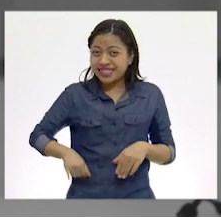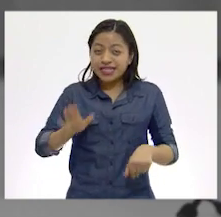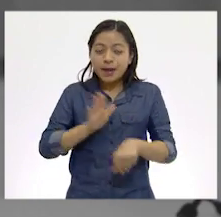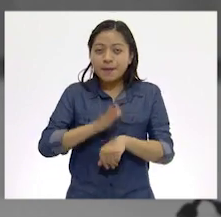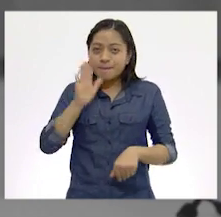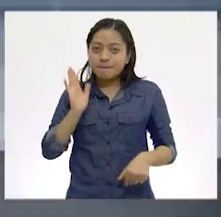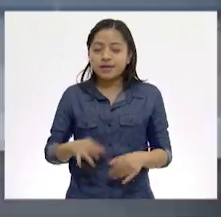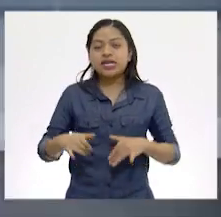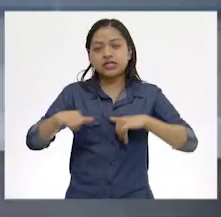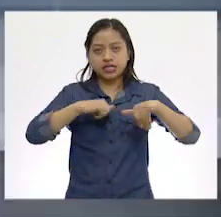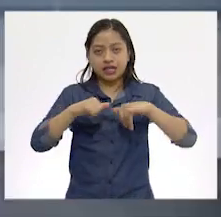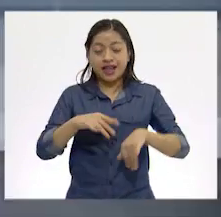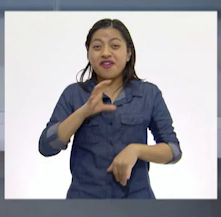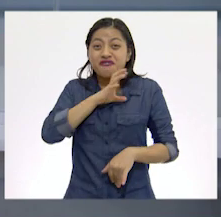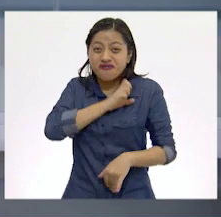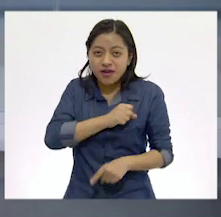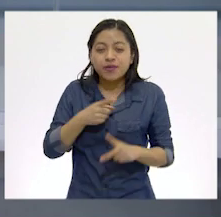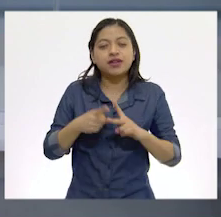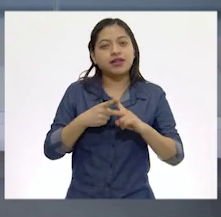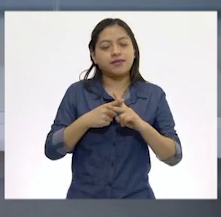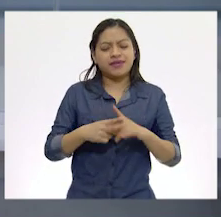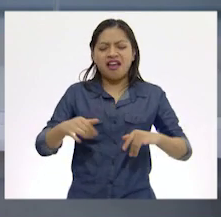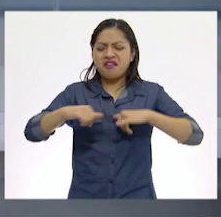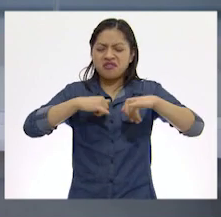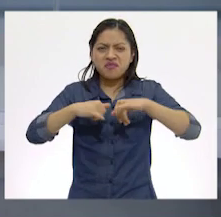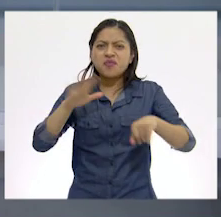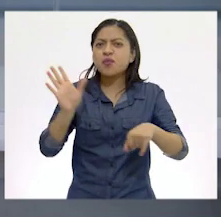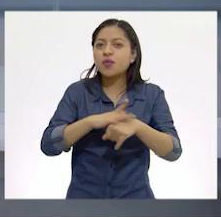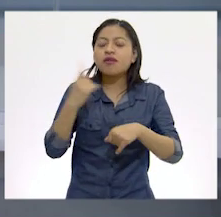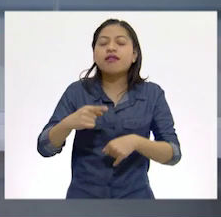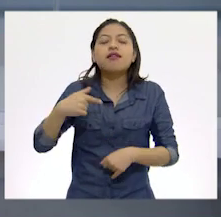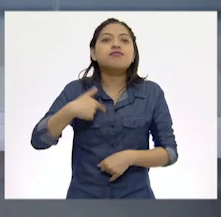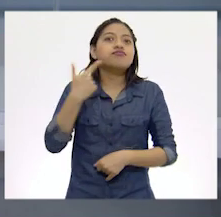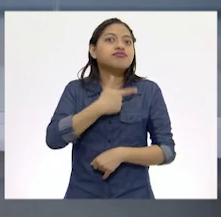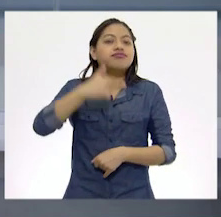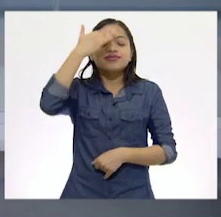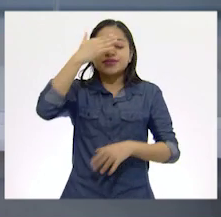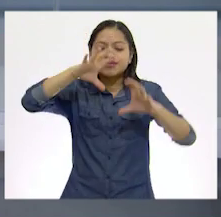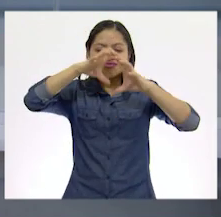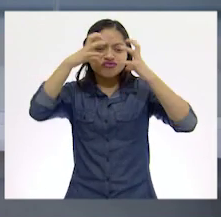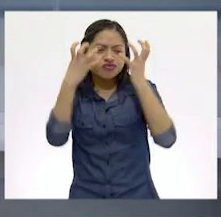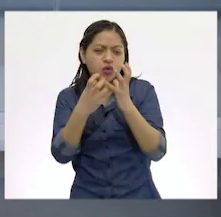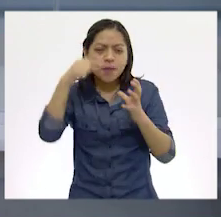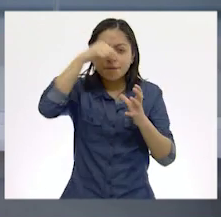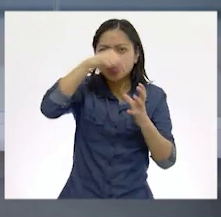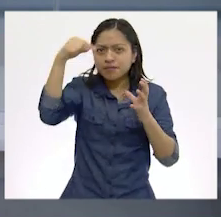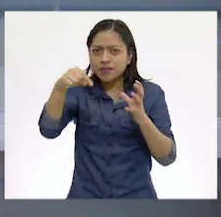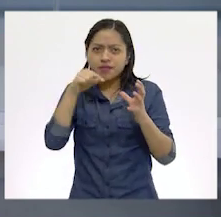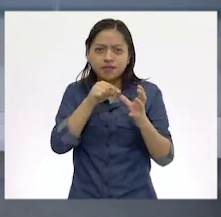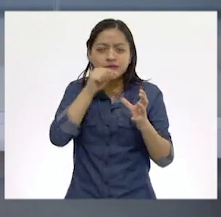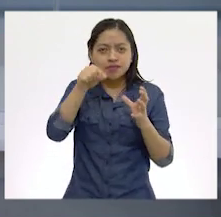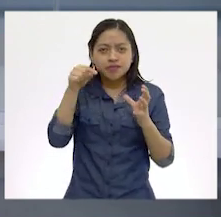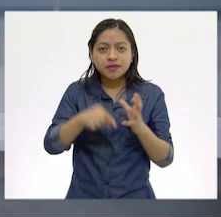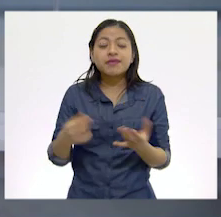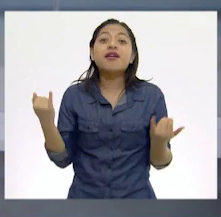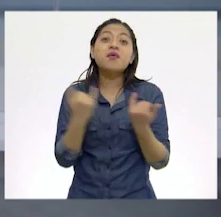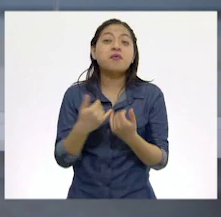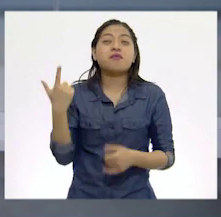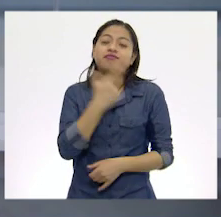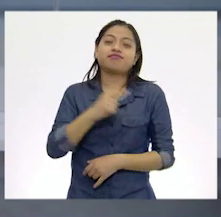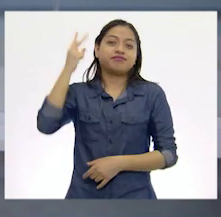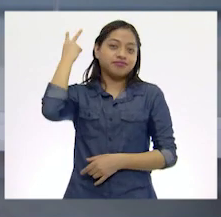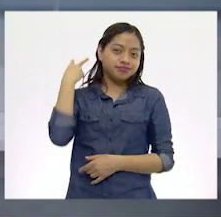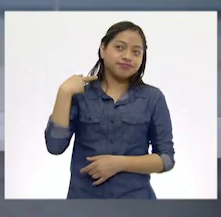es matemáticas. Geografía porque a mí me gusta saber mucho del mundo, me gusta